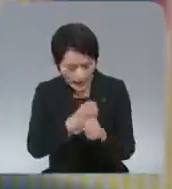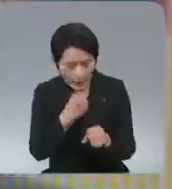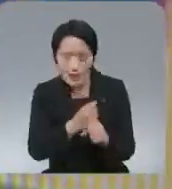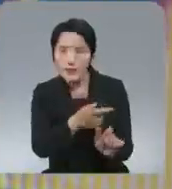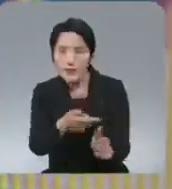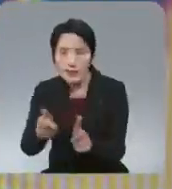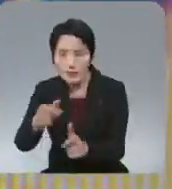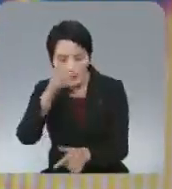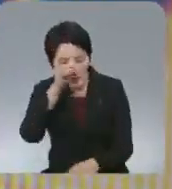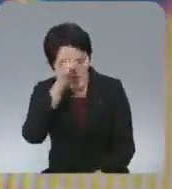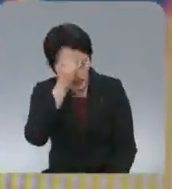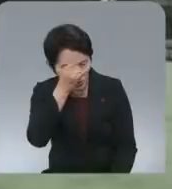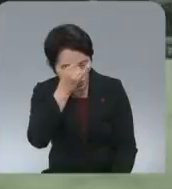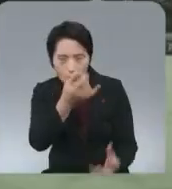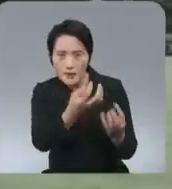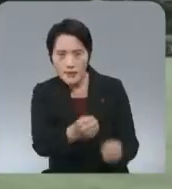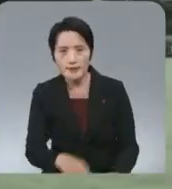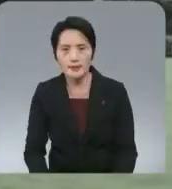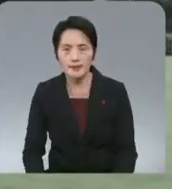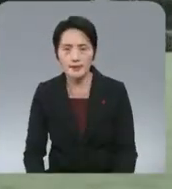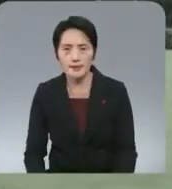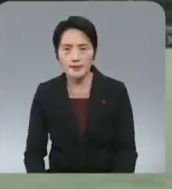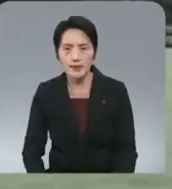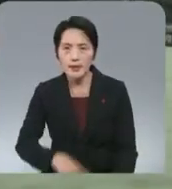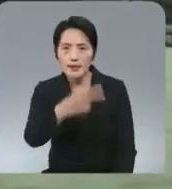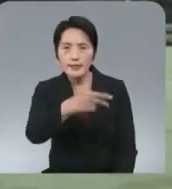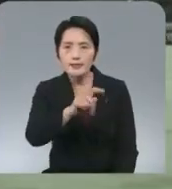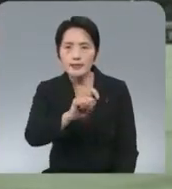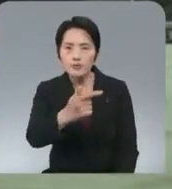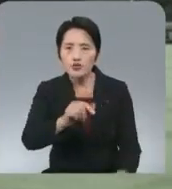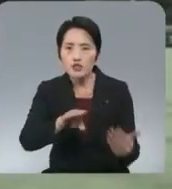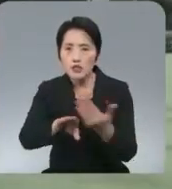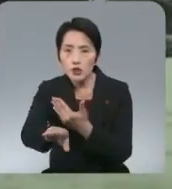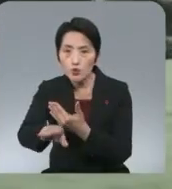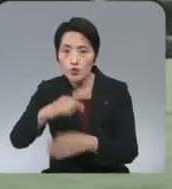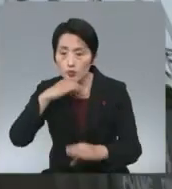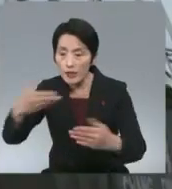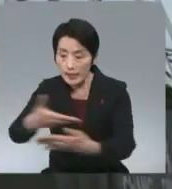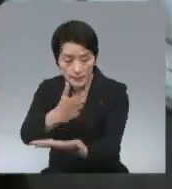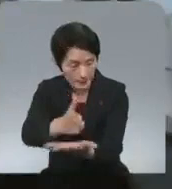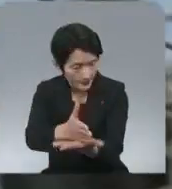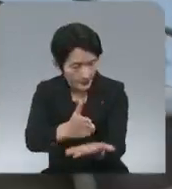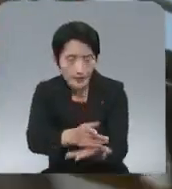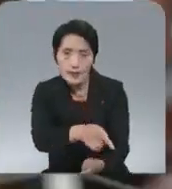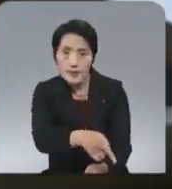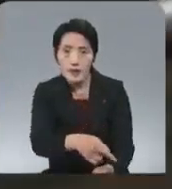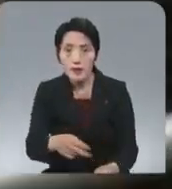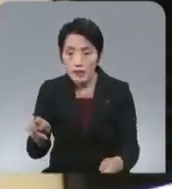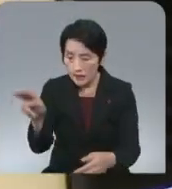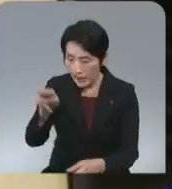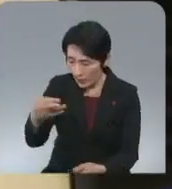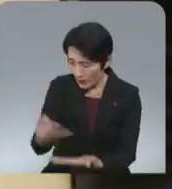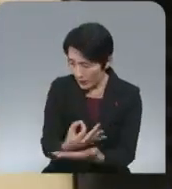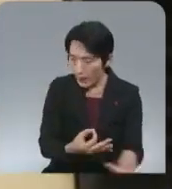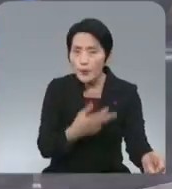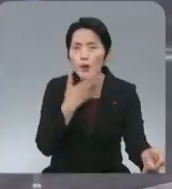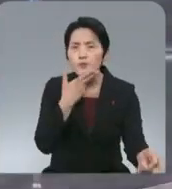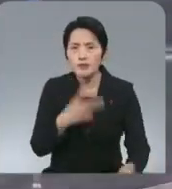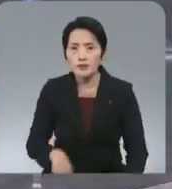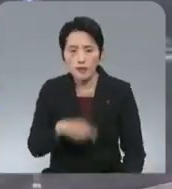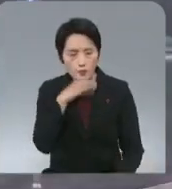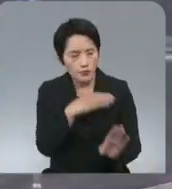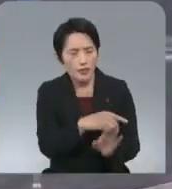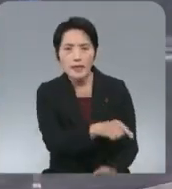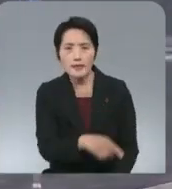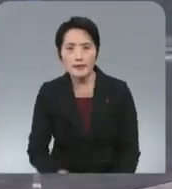concreto y posteriormente solicitan una entrevista en línea en vez de presencial para evitar sospechas luego eluden la vigilancia de